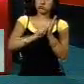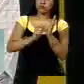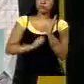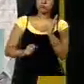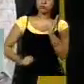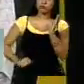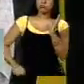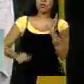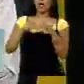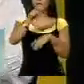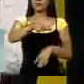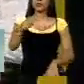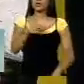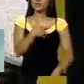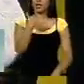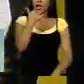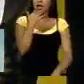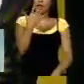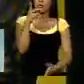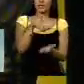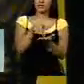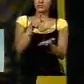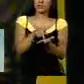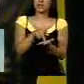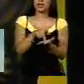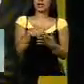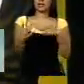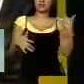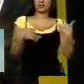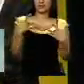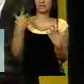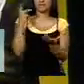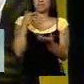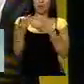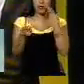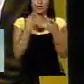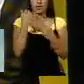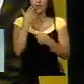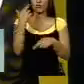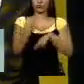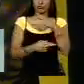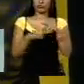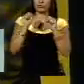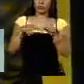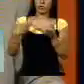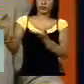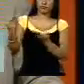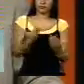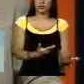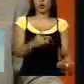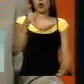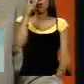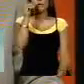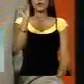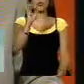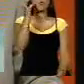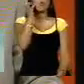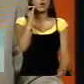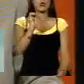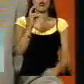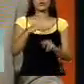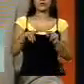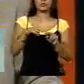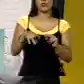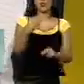a todas las compatriotas que quieran incorporarse al activismo de la revolución. Hombre, mujer, joven,